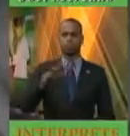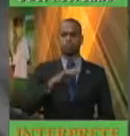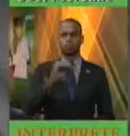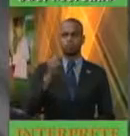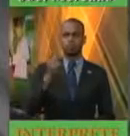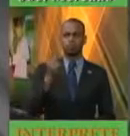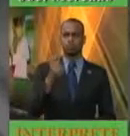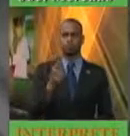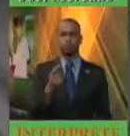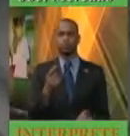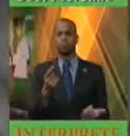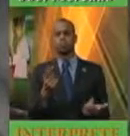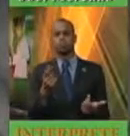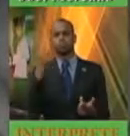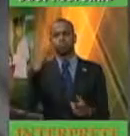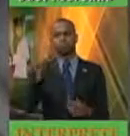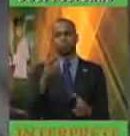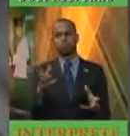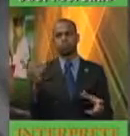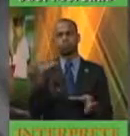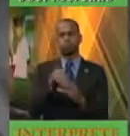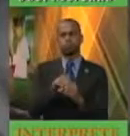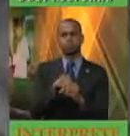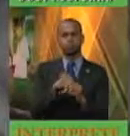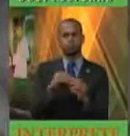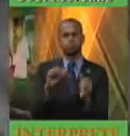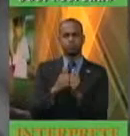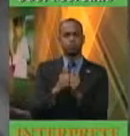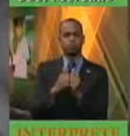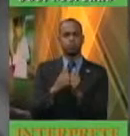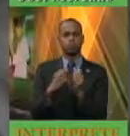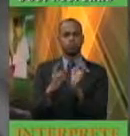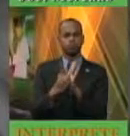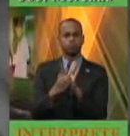gestión social y política para la inclusión de personas con discapacidad